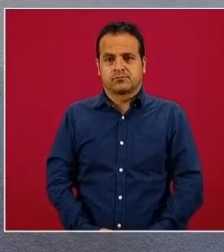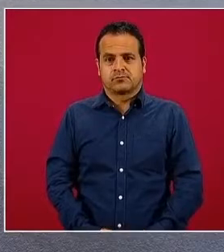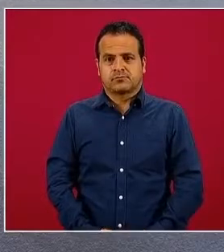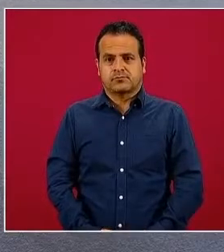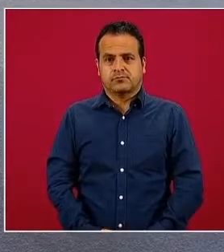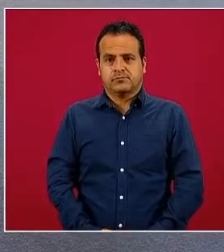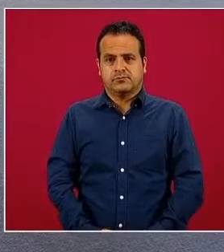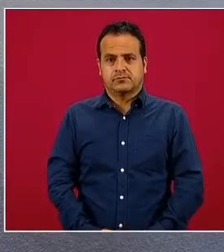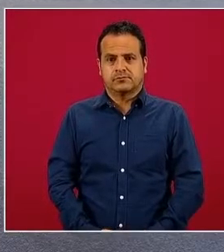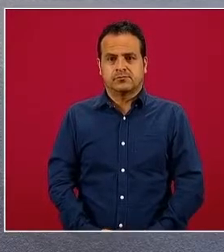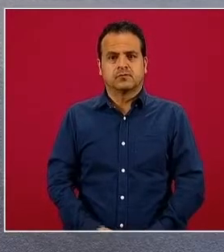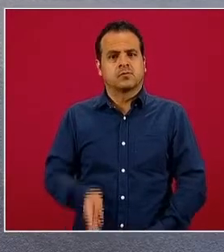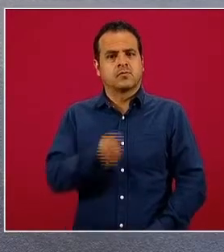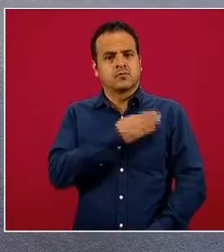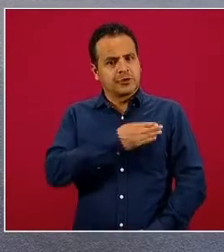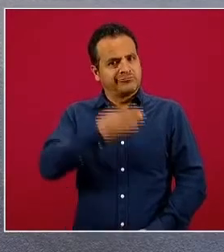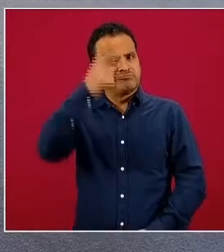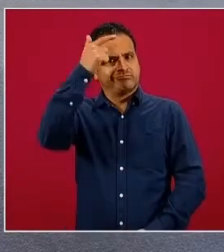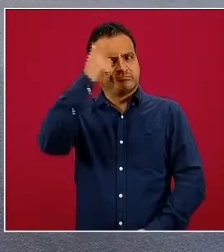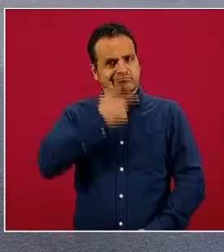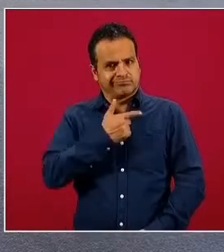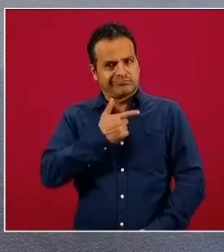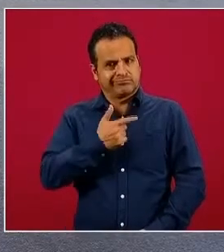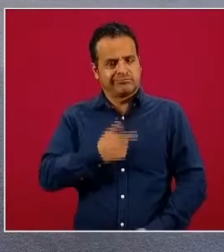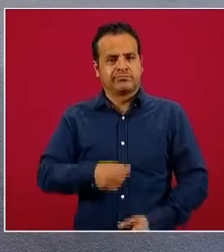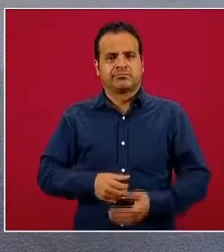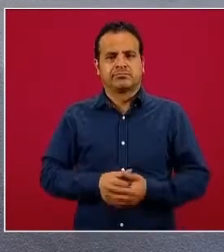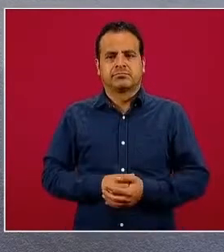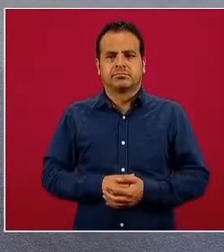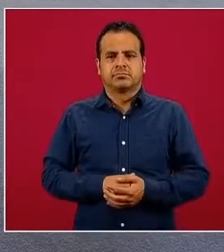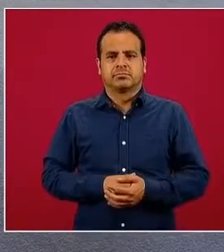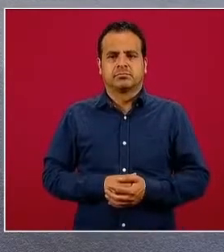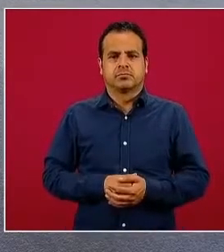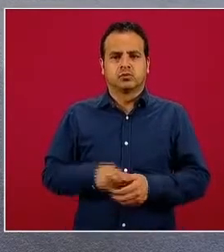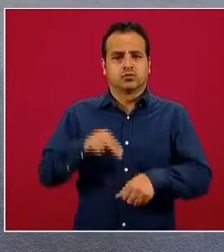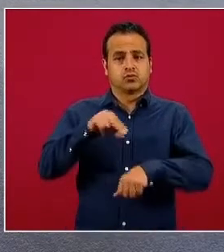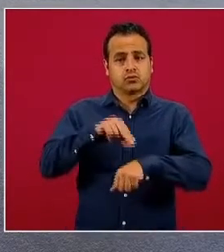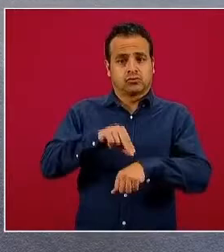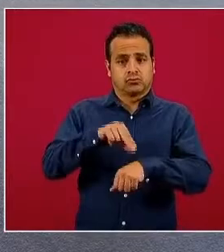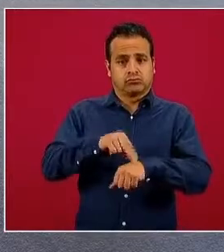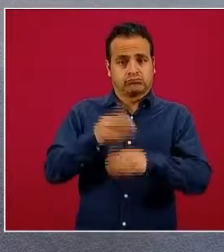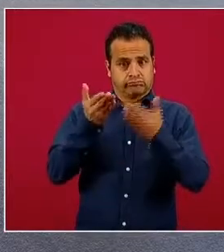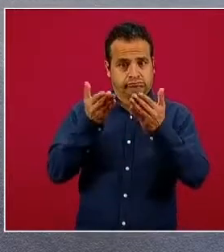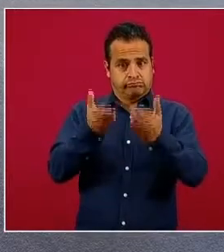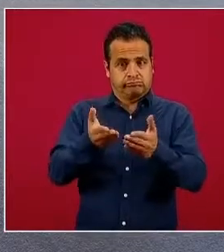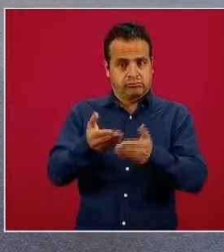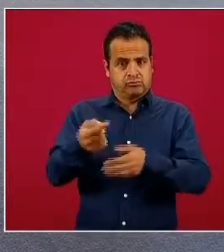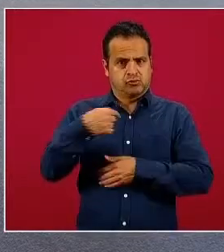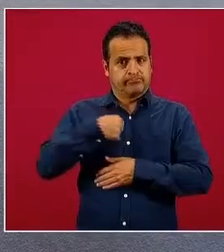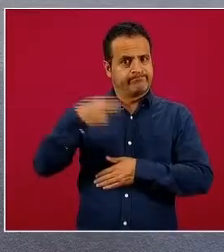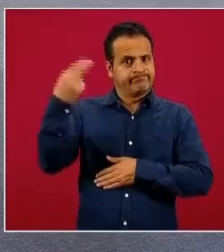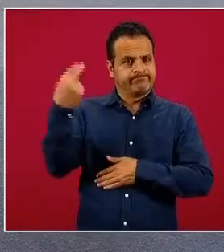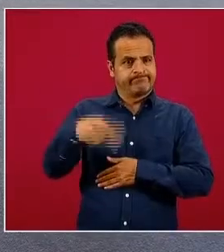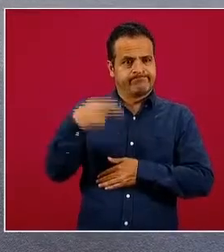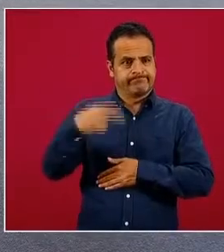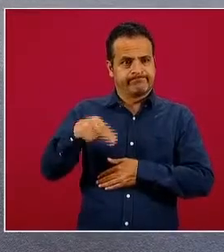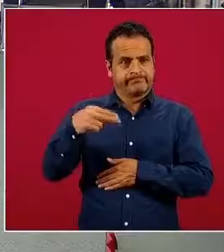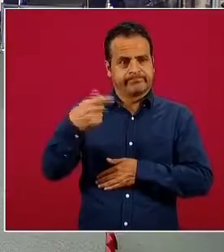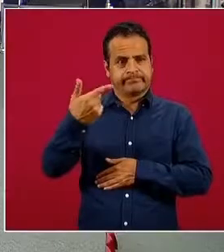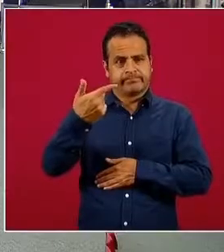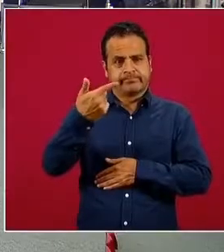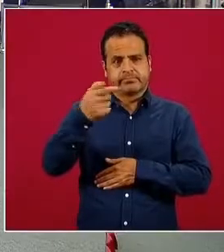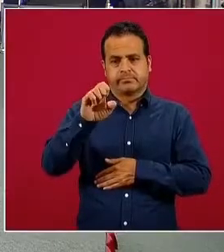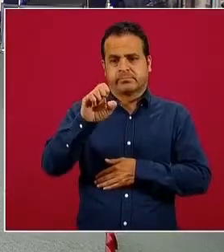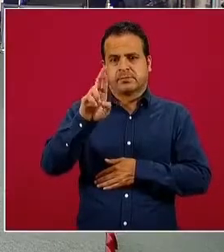Buenas noches a todos. Doctor López-Gatell, soy Gerardo Suárez, reportero en el Heraldo de México. Quiero preguntarle